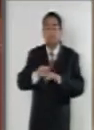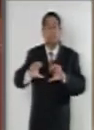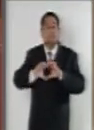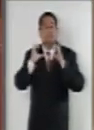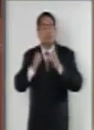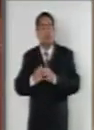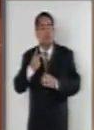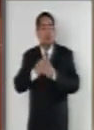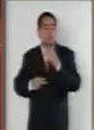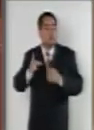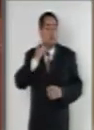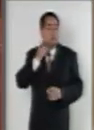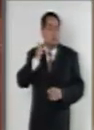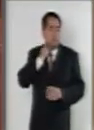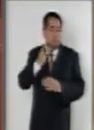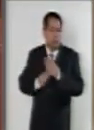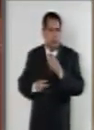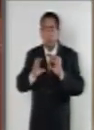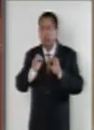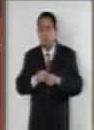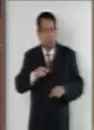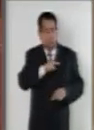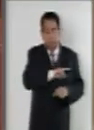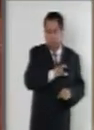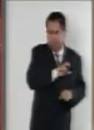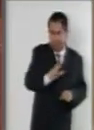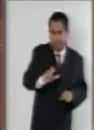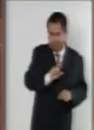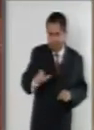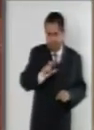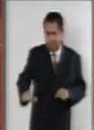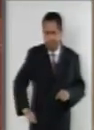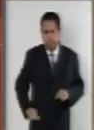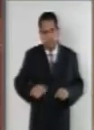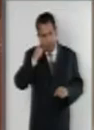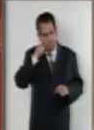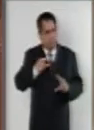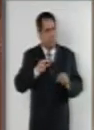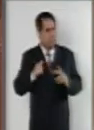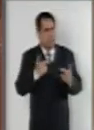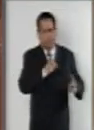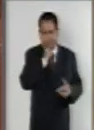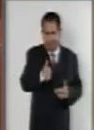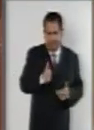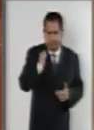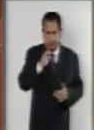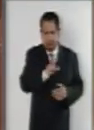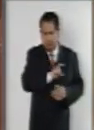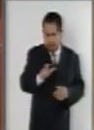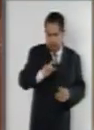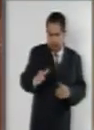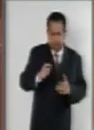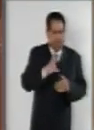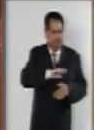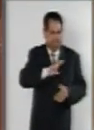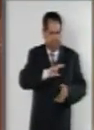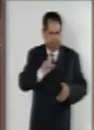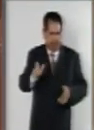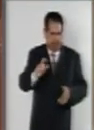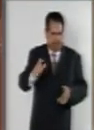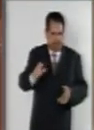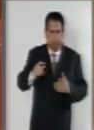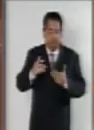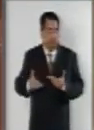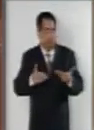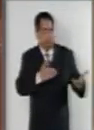Congreso o con el pago correspondiente, al menos para que no quede regalados todos estos bienes públicos que